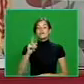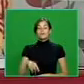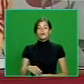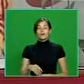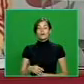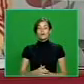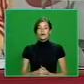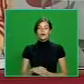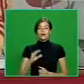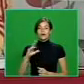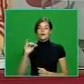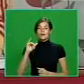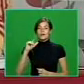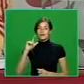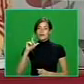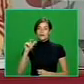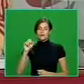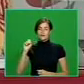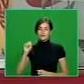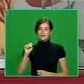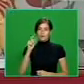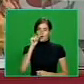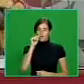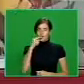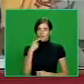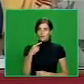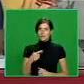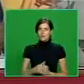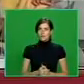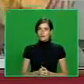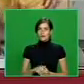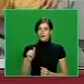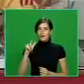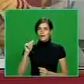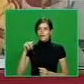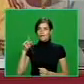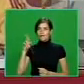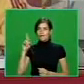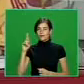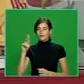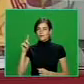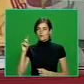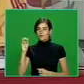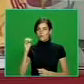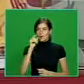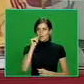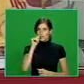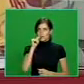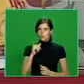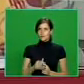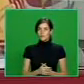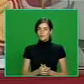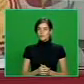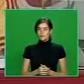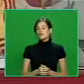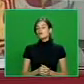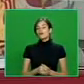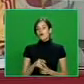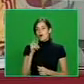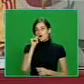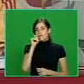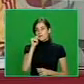carriles ahora dice Alberto Federico rabel que posada